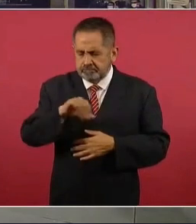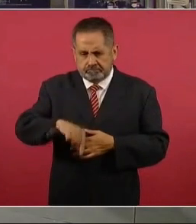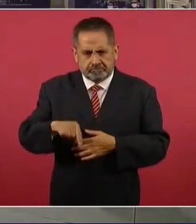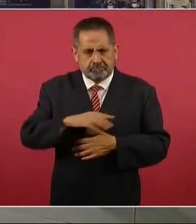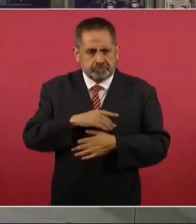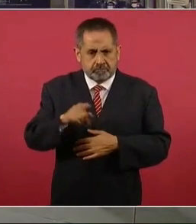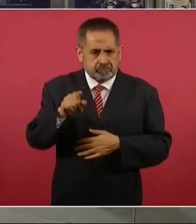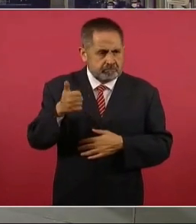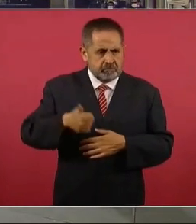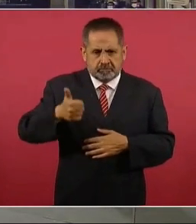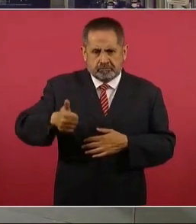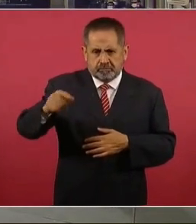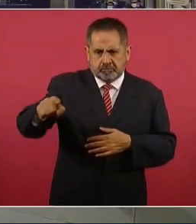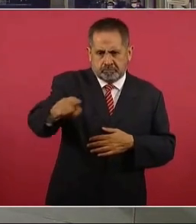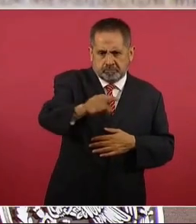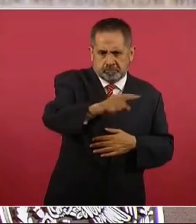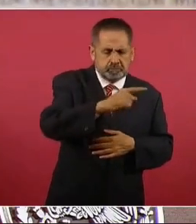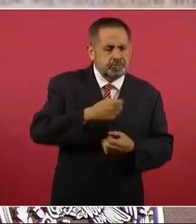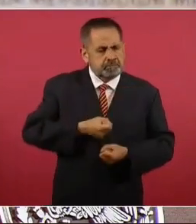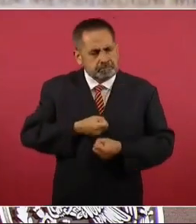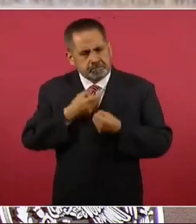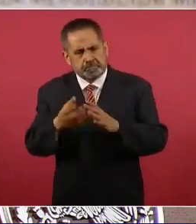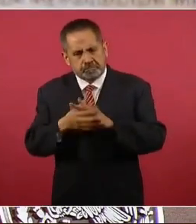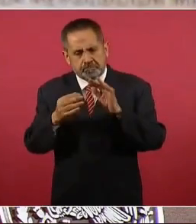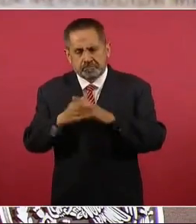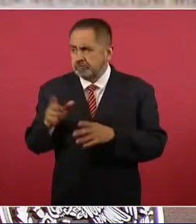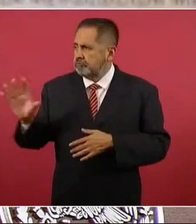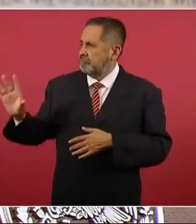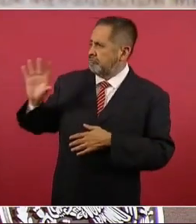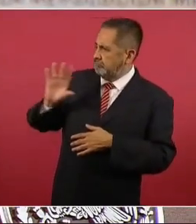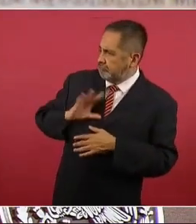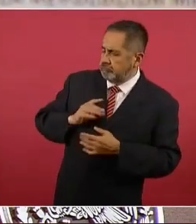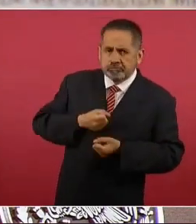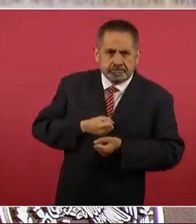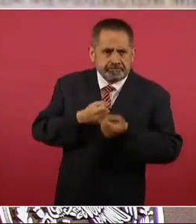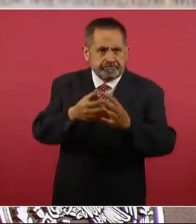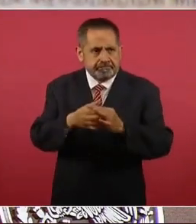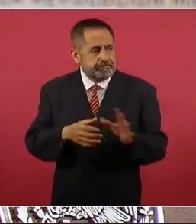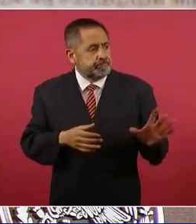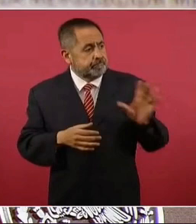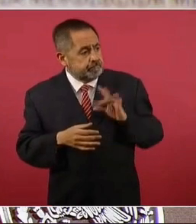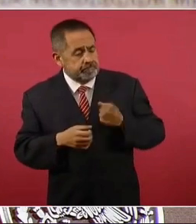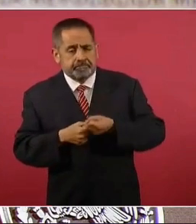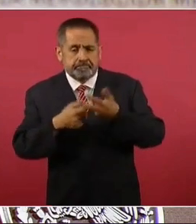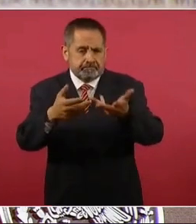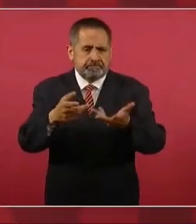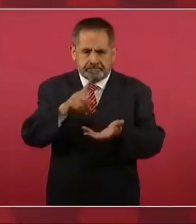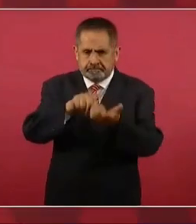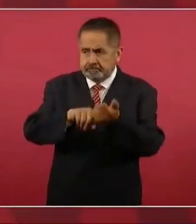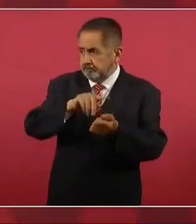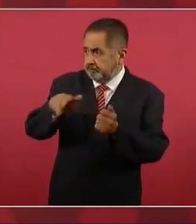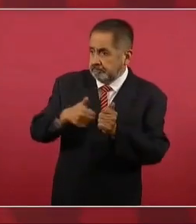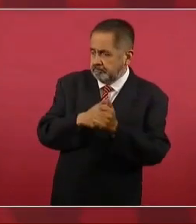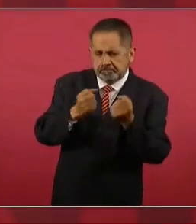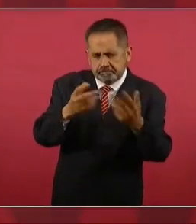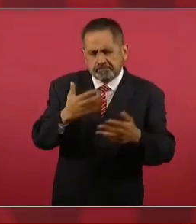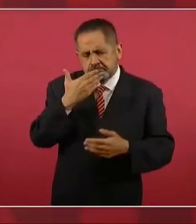y de ustedes, ¿sí?, que hablan en nombre de mucha gente, Entonces vamos a ver